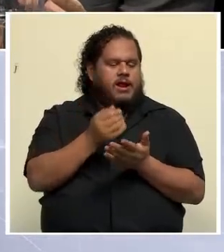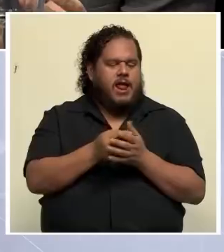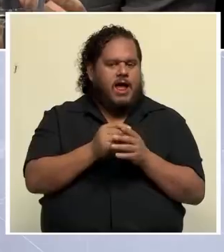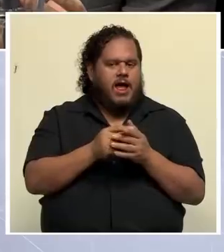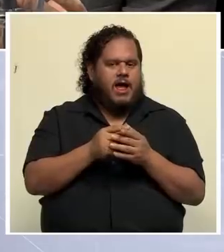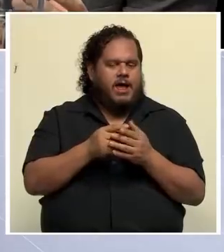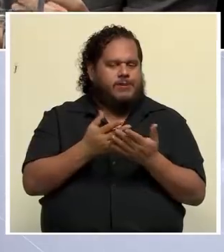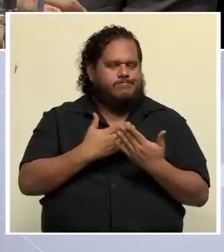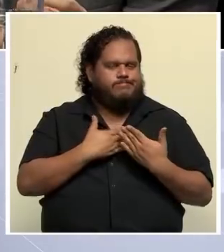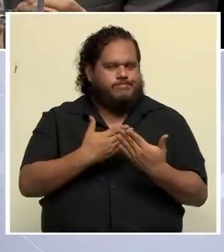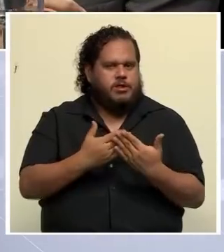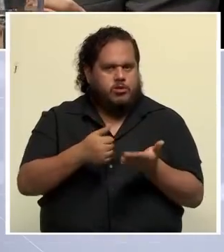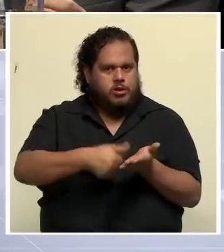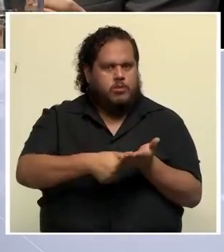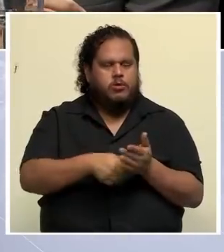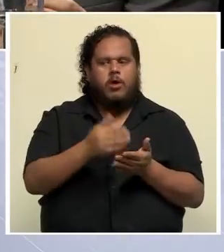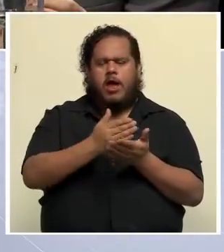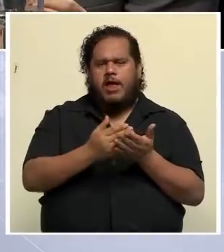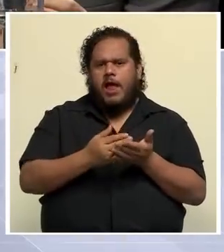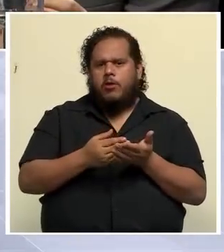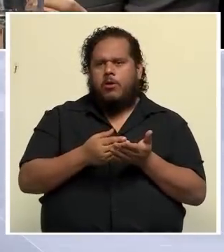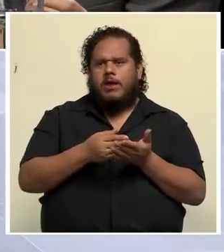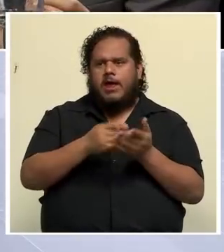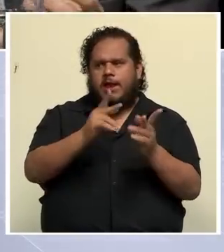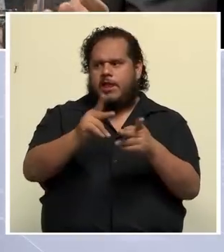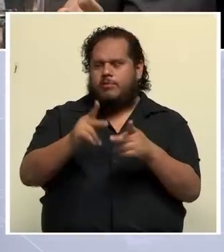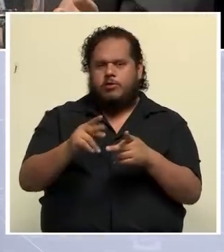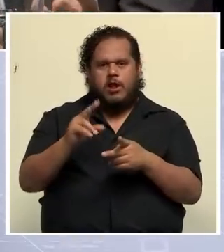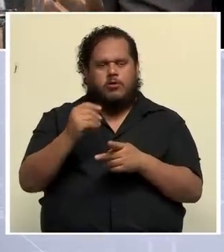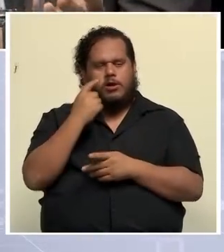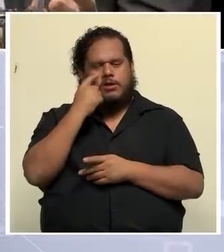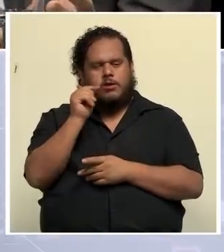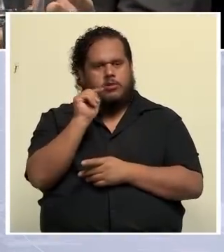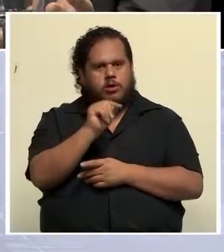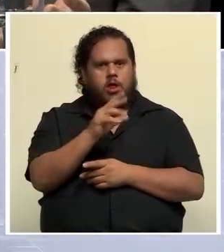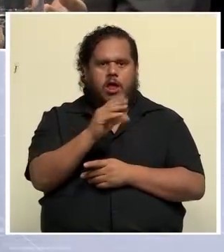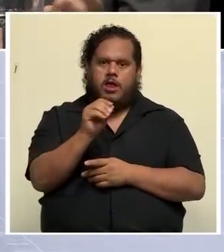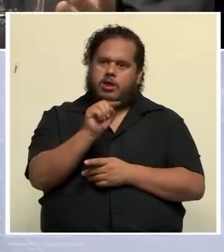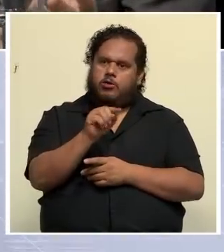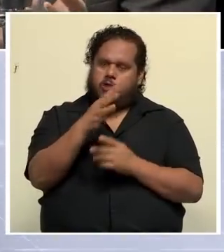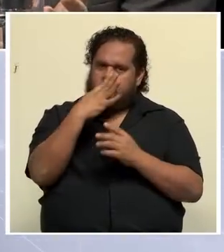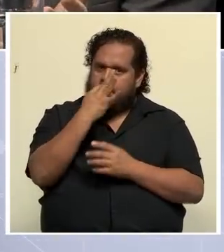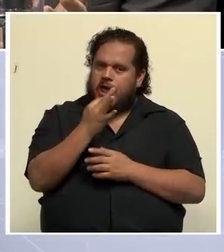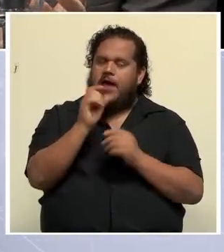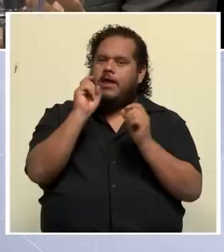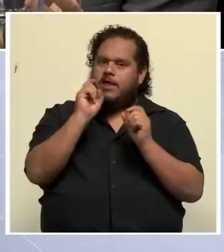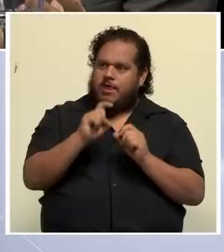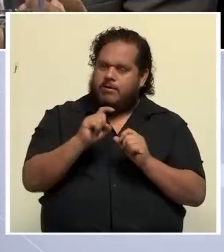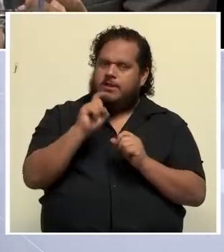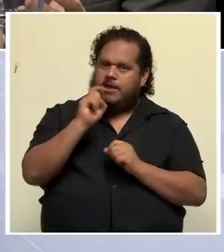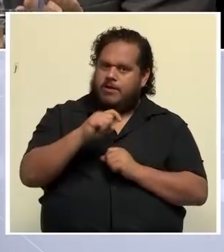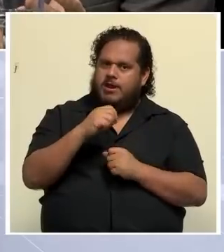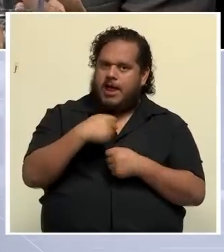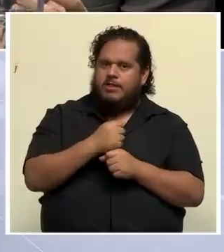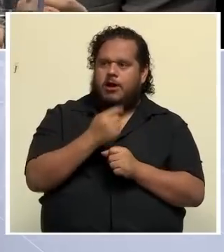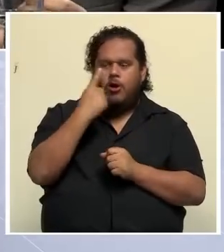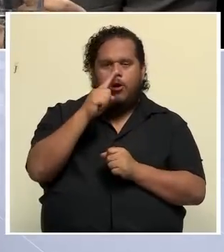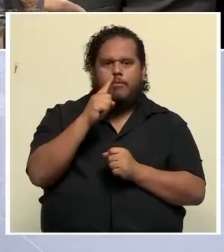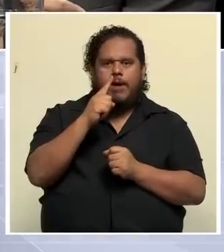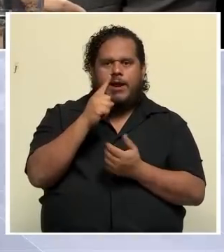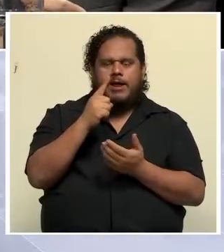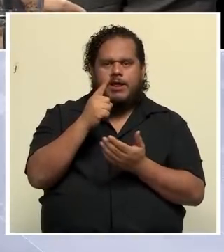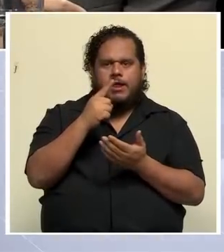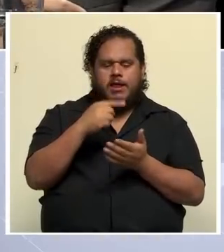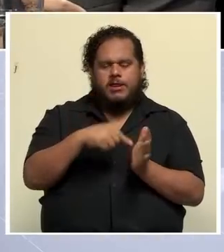¿Hay algo que el electorado no le esté reconociendo a usted y que usted crea que debería estarlo haciendo para que se muestre